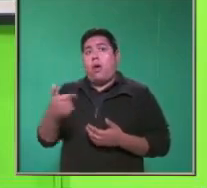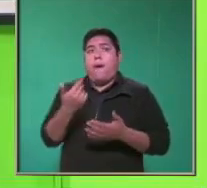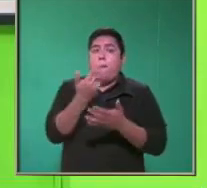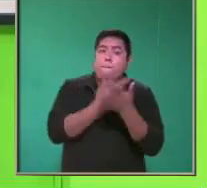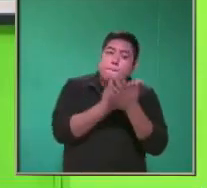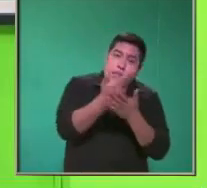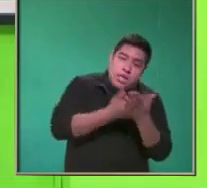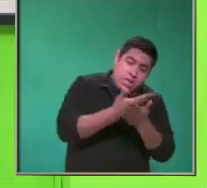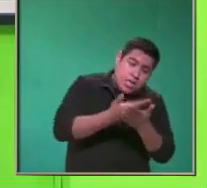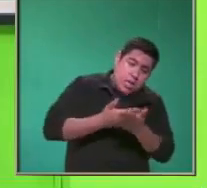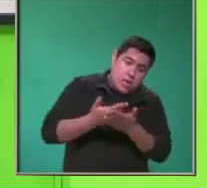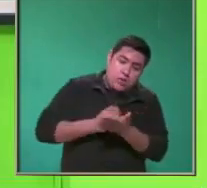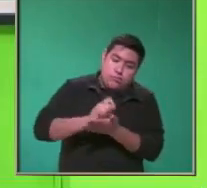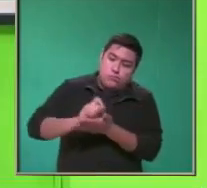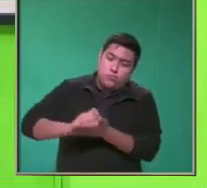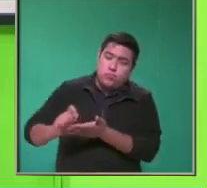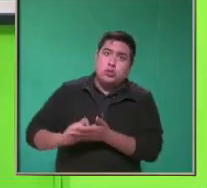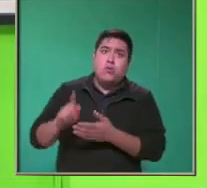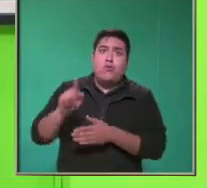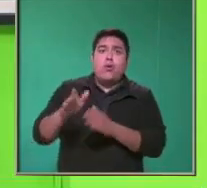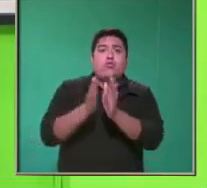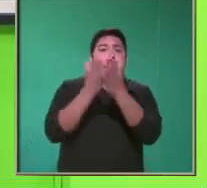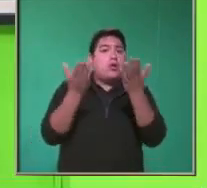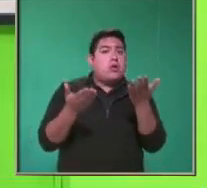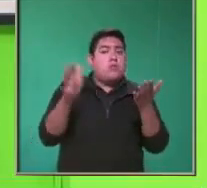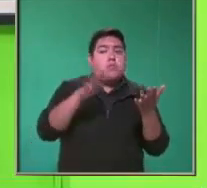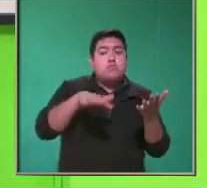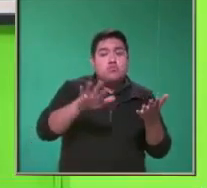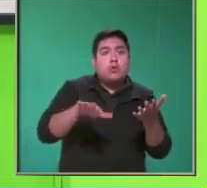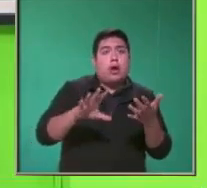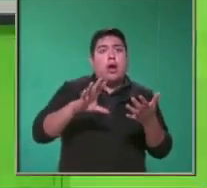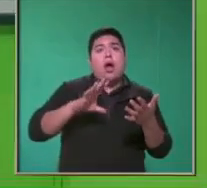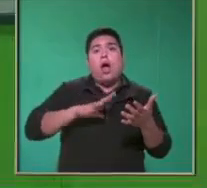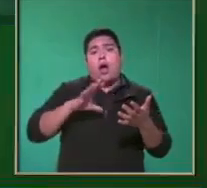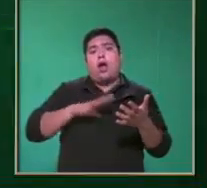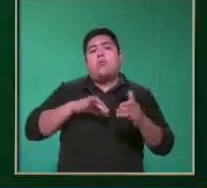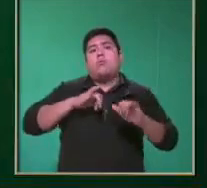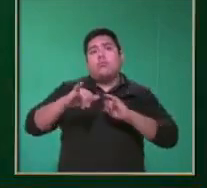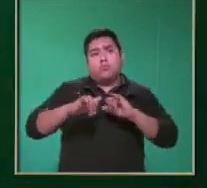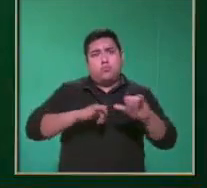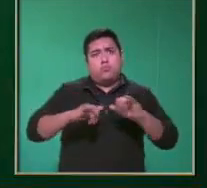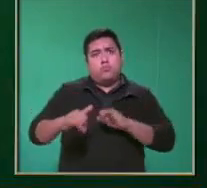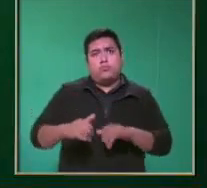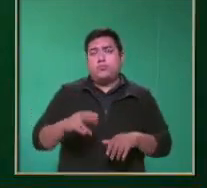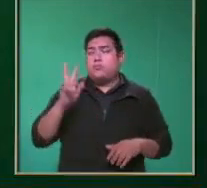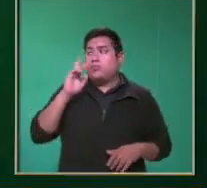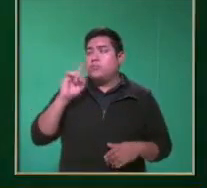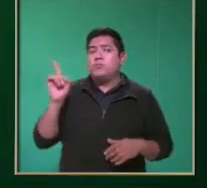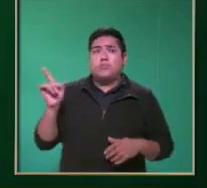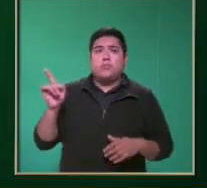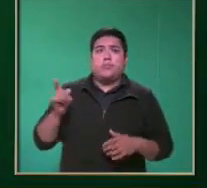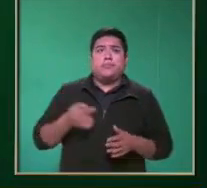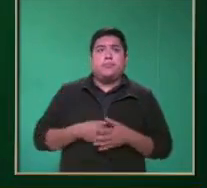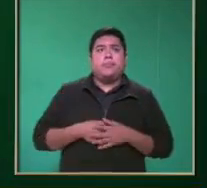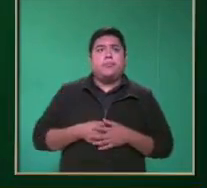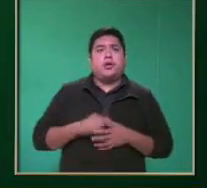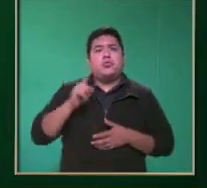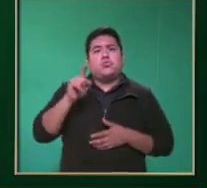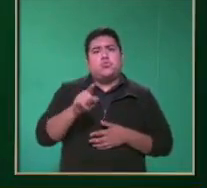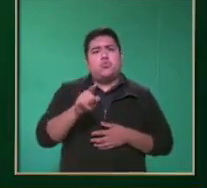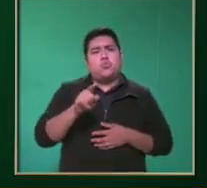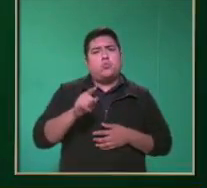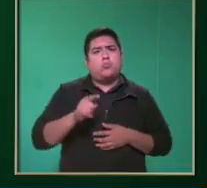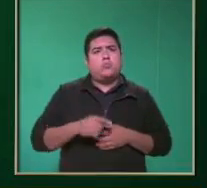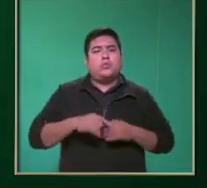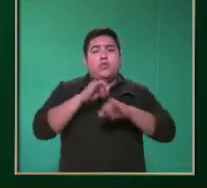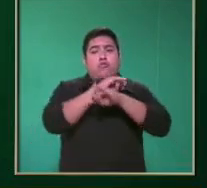o si no, simplemente busca en tu libro de texto. Tiene que haber una imagen como esta para que puedas tú relacionar